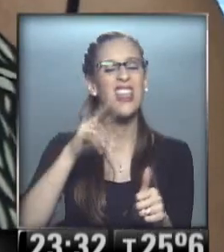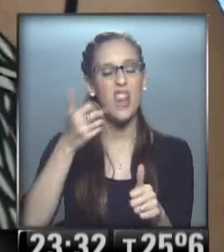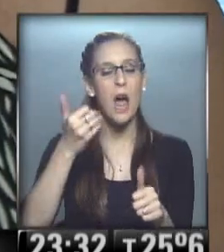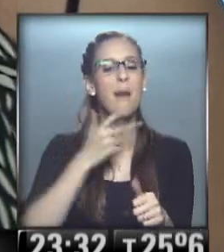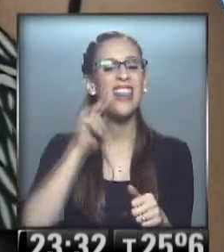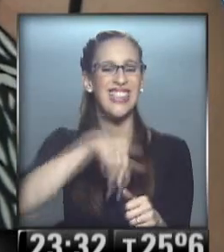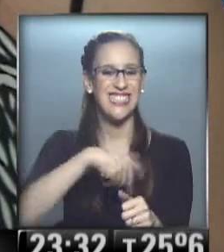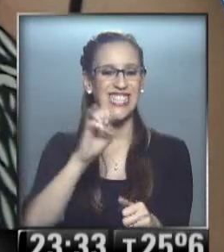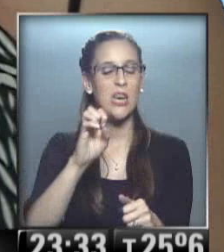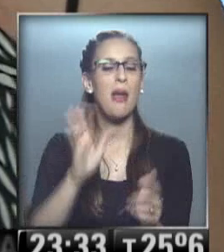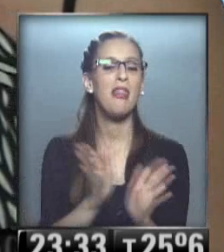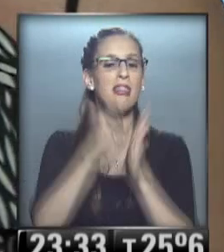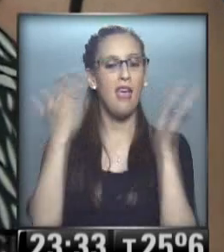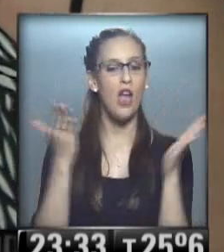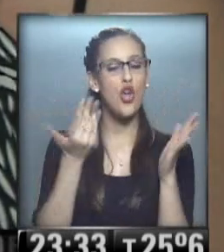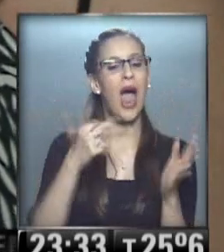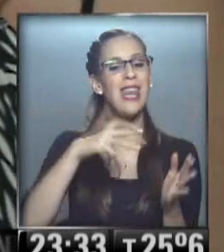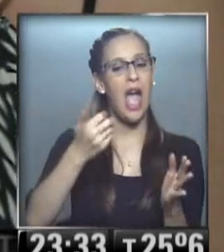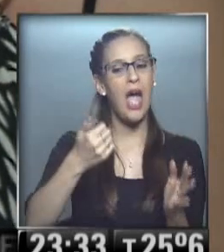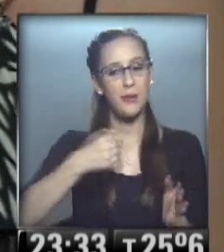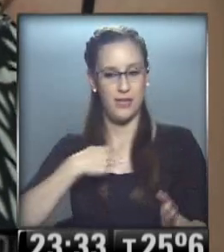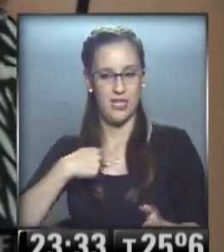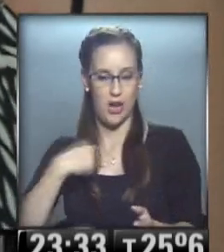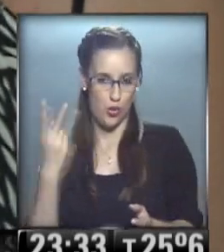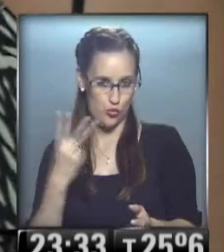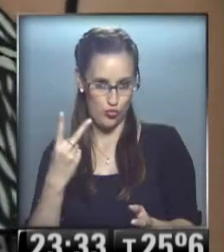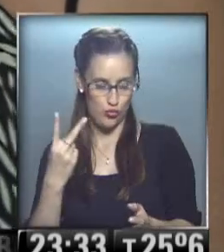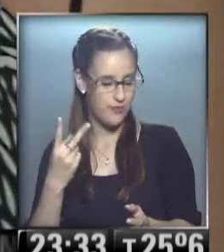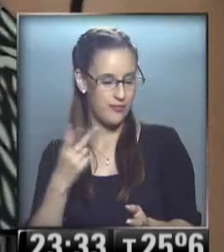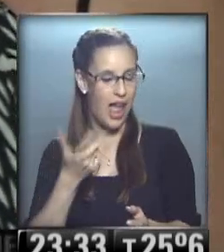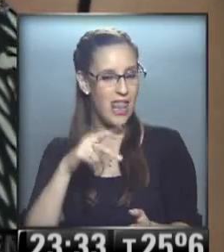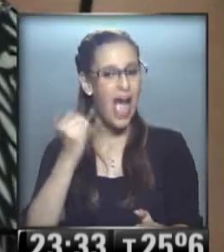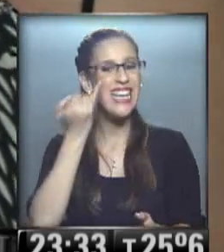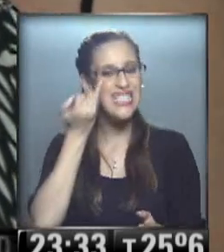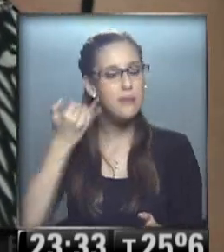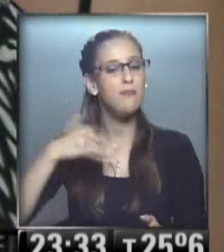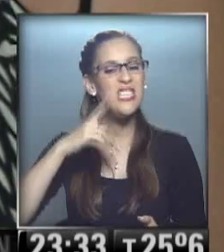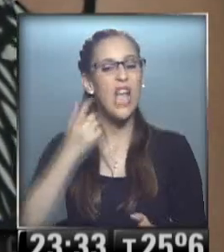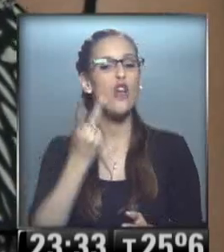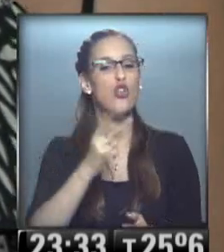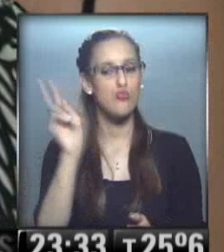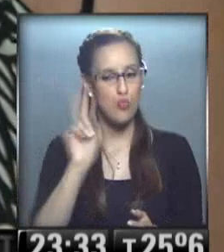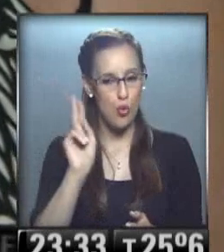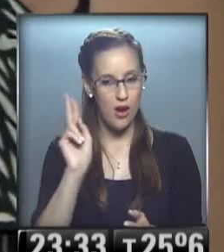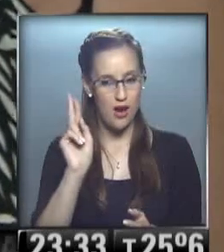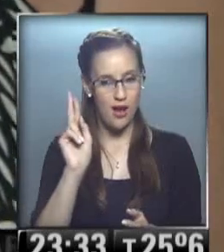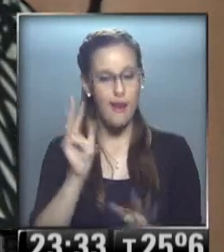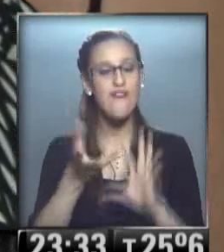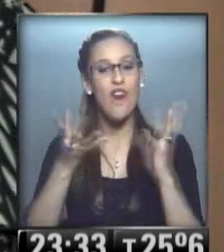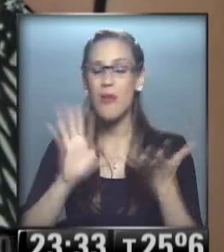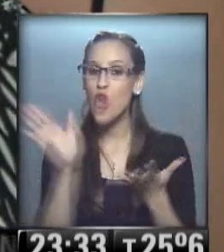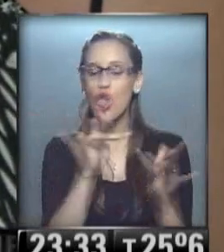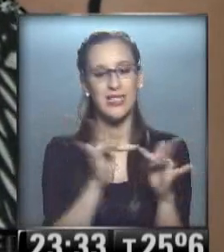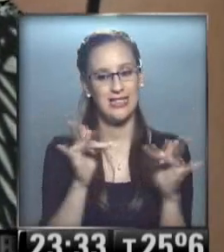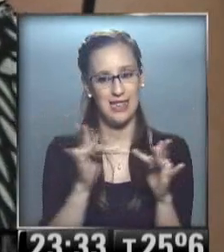llama Diario de Ana y Mía. Es un documental que sigue las historias de 4 mujeres y todo lo que tiene que ver con ese universo que se mueve de un modo virtual, un